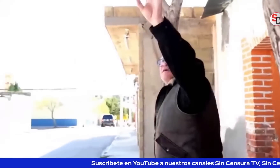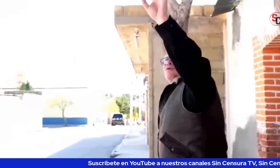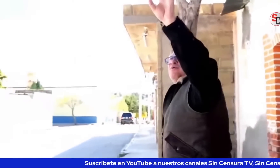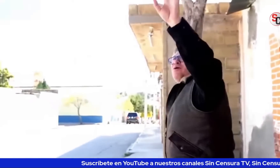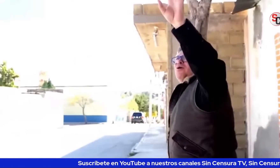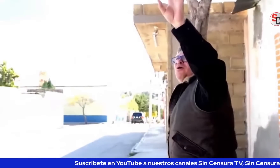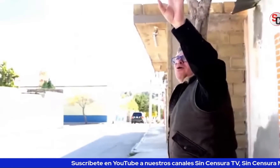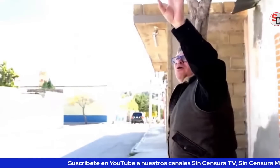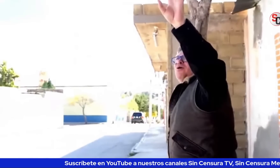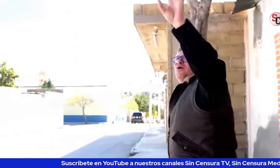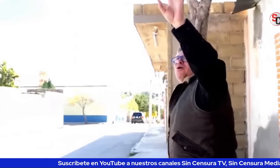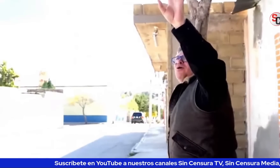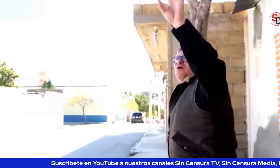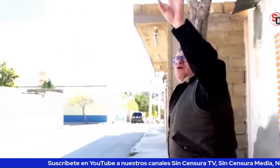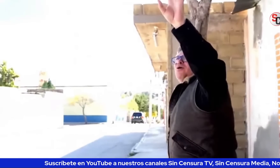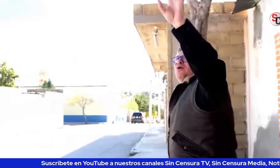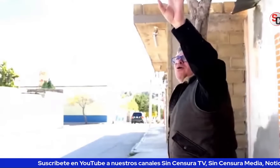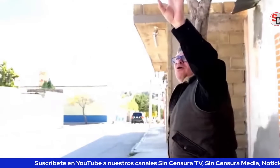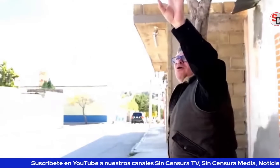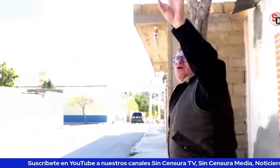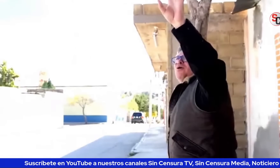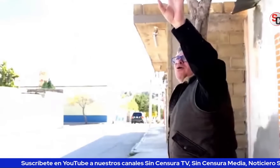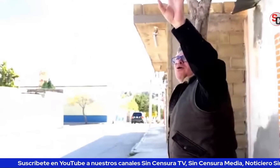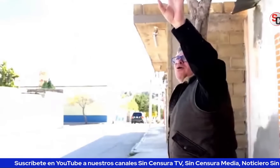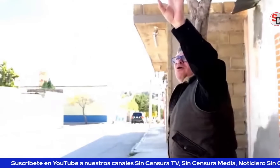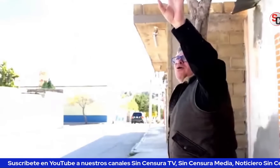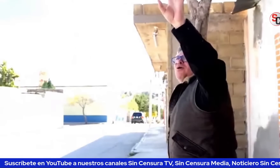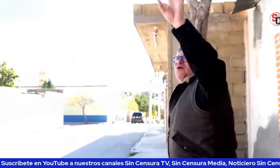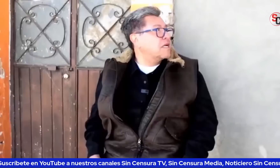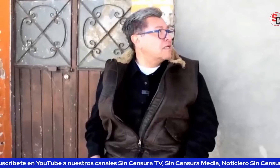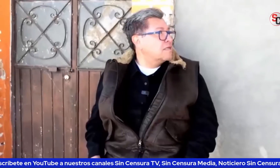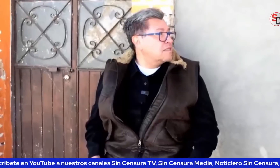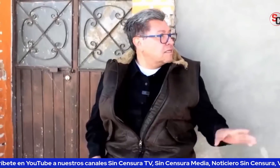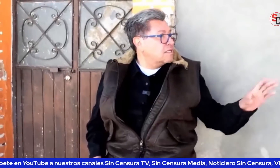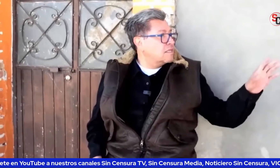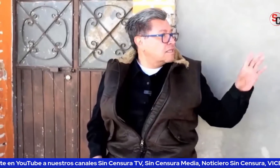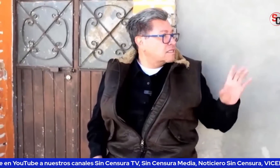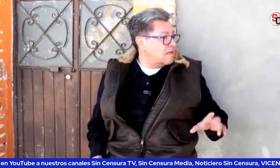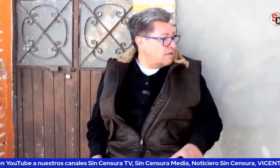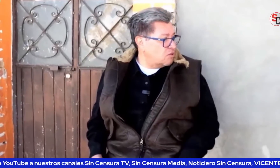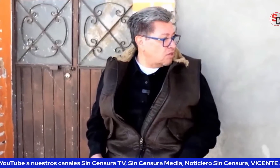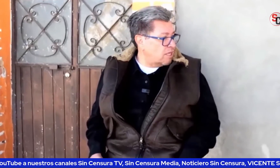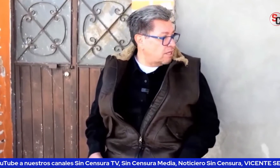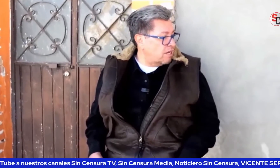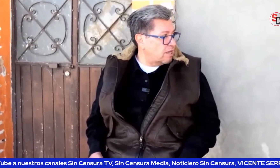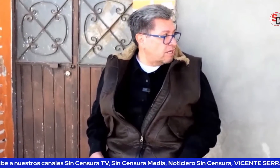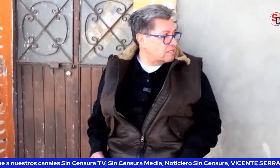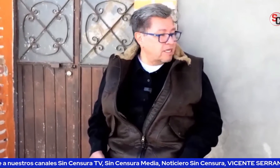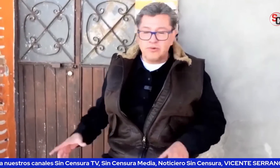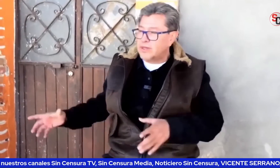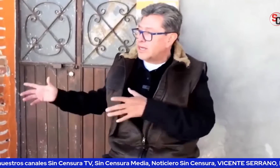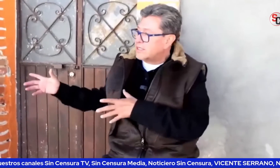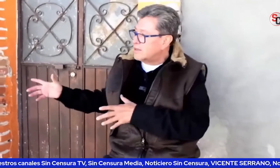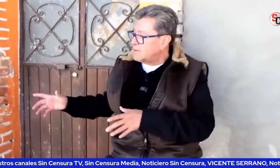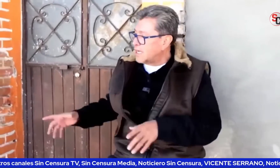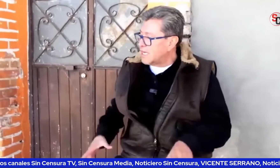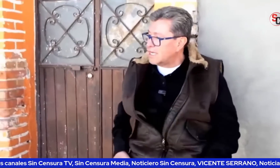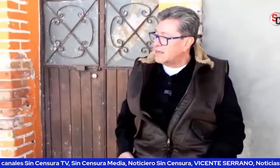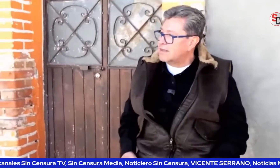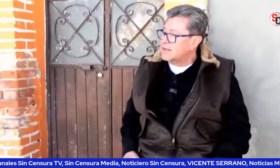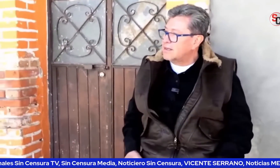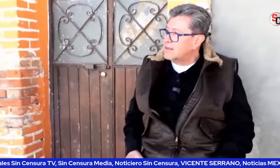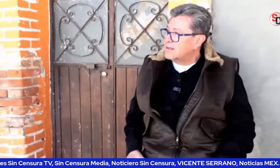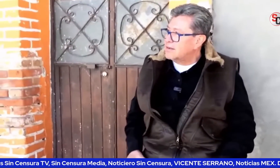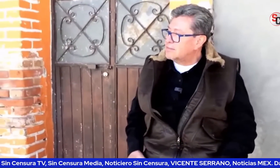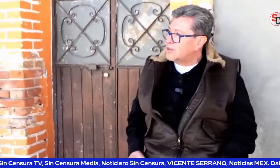le heredó a un tío que está en Topica y está abandonada la casa. Era una casa